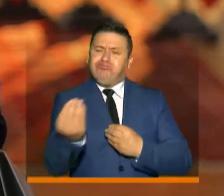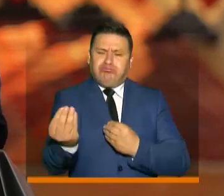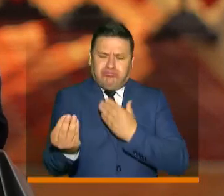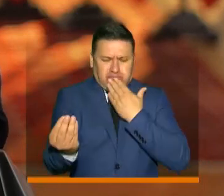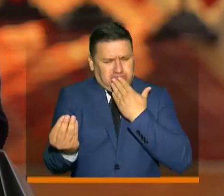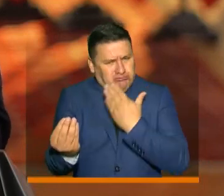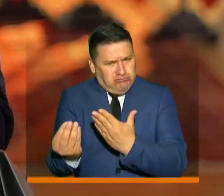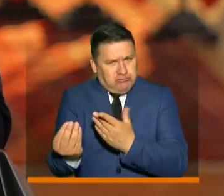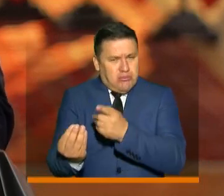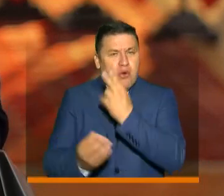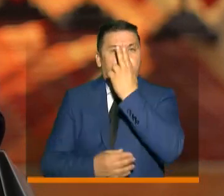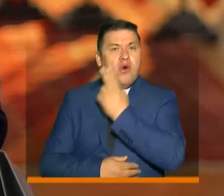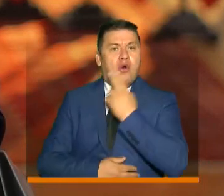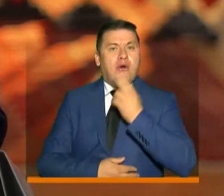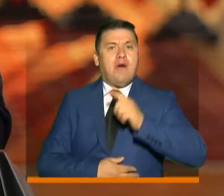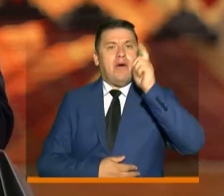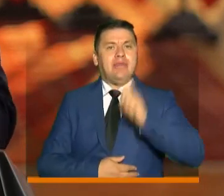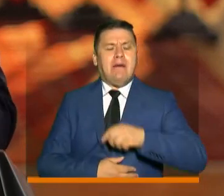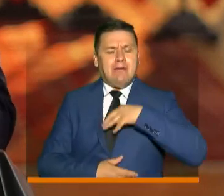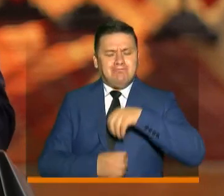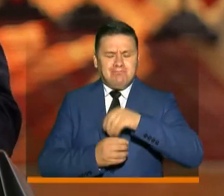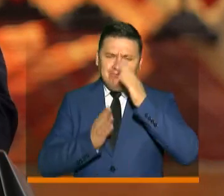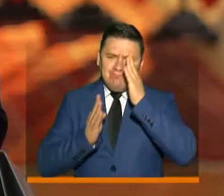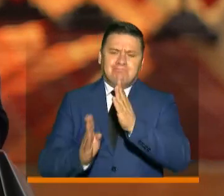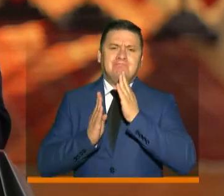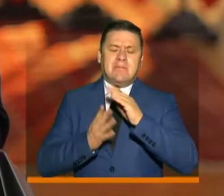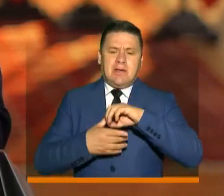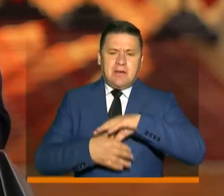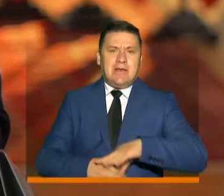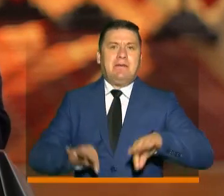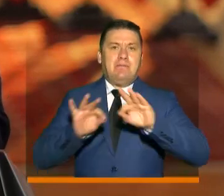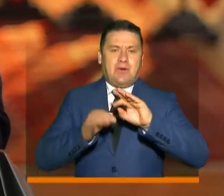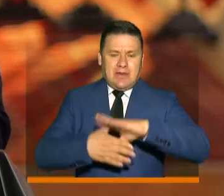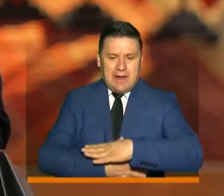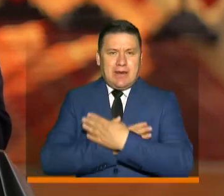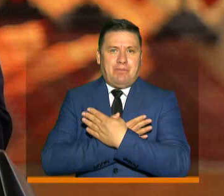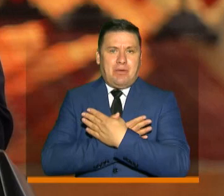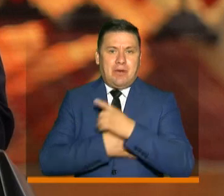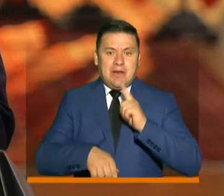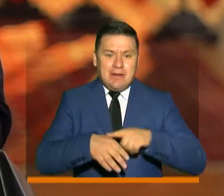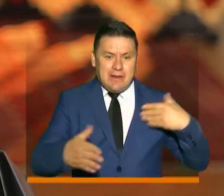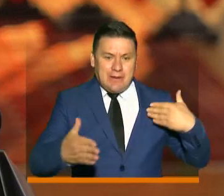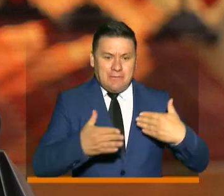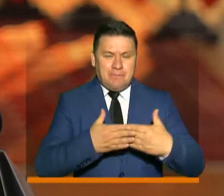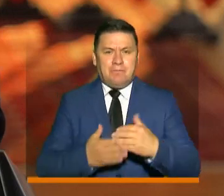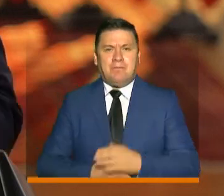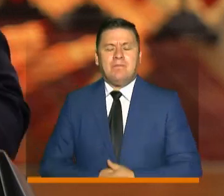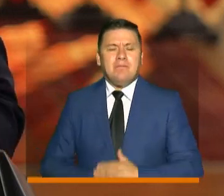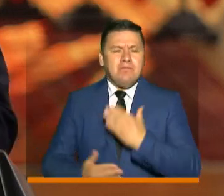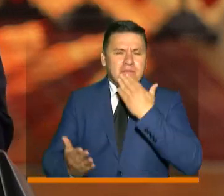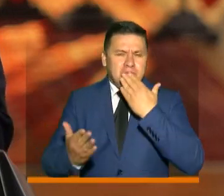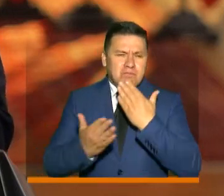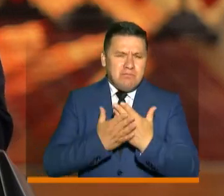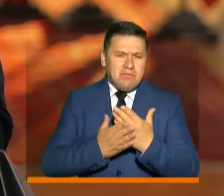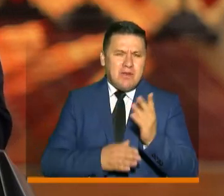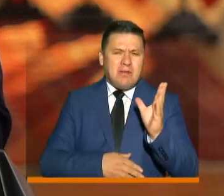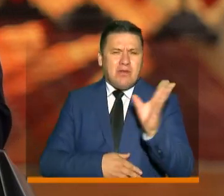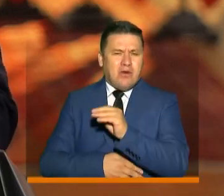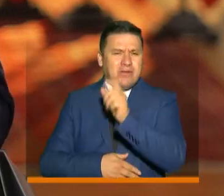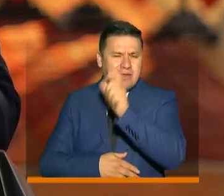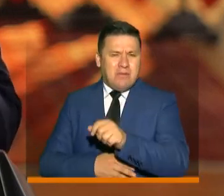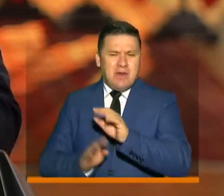cumplir con el deber republicano en estos momentos cruciales también agradezco a las cortes